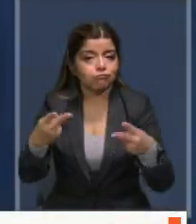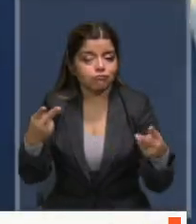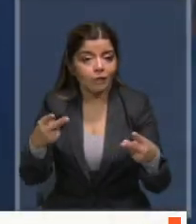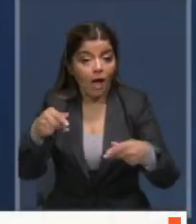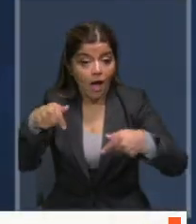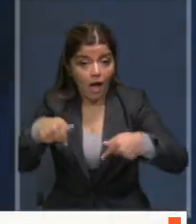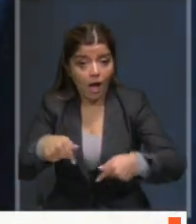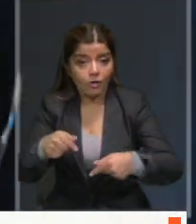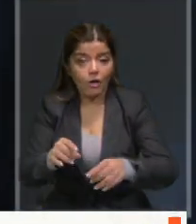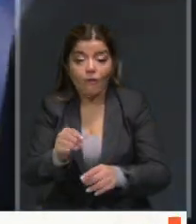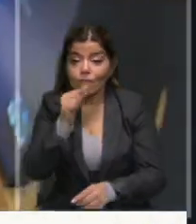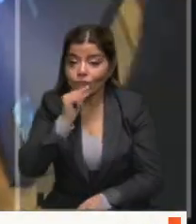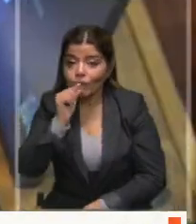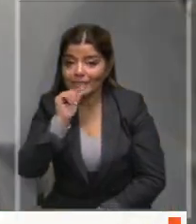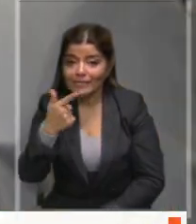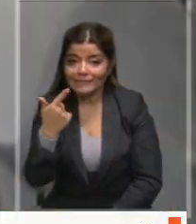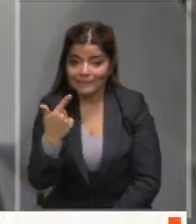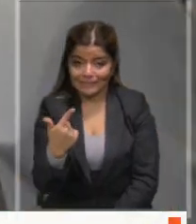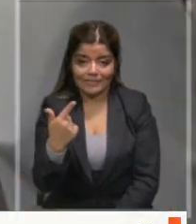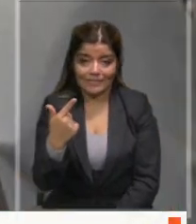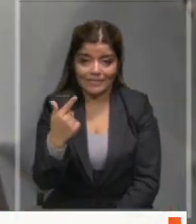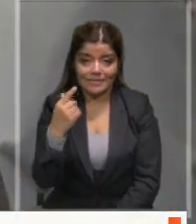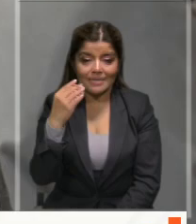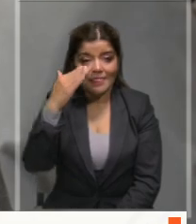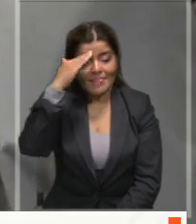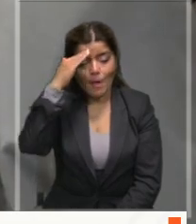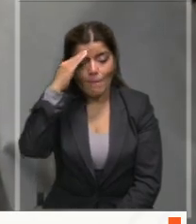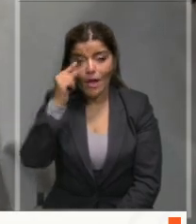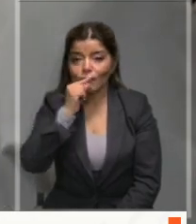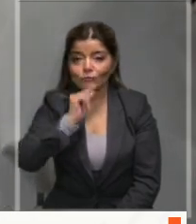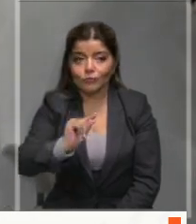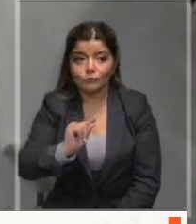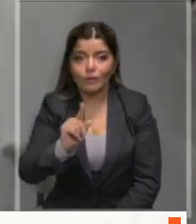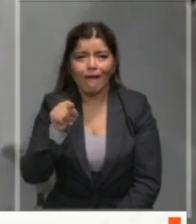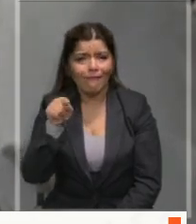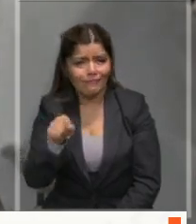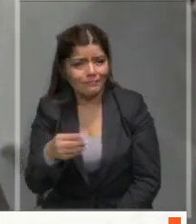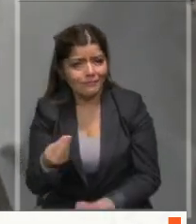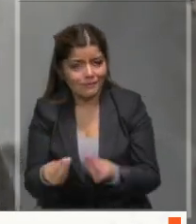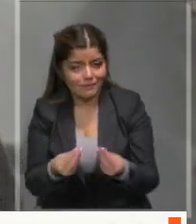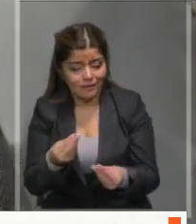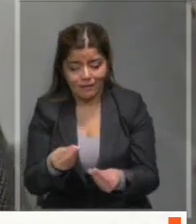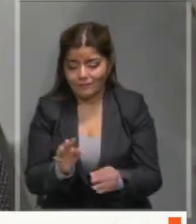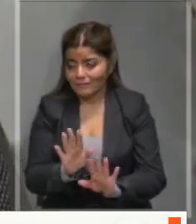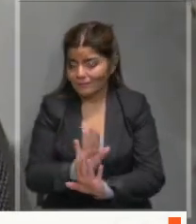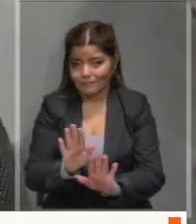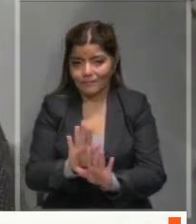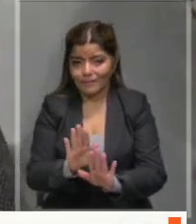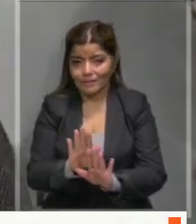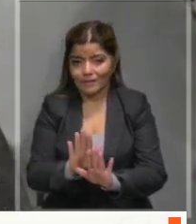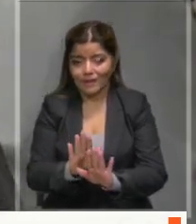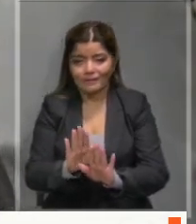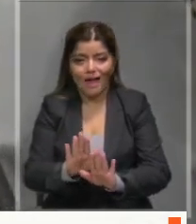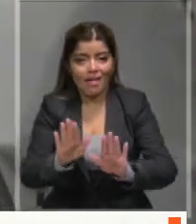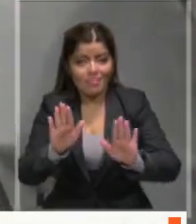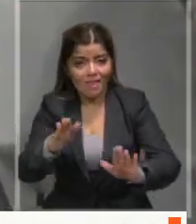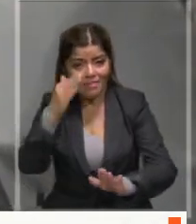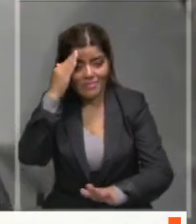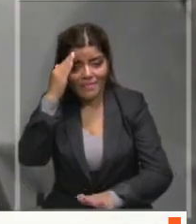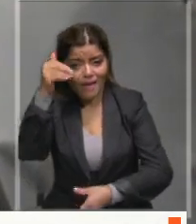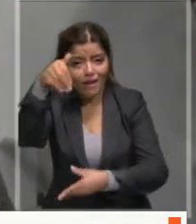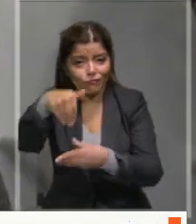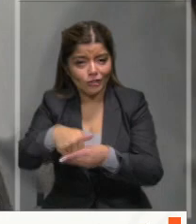que se da solo a días del 7 de mayo me parece una iniciativa miserable se hace a menos de diez días de un evento electoral